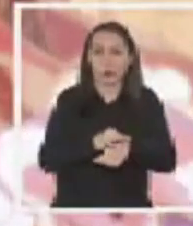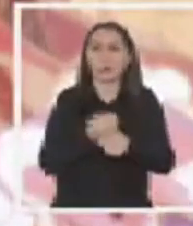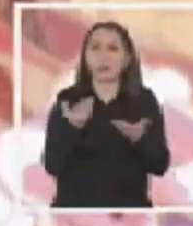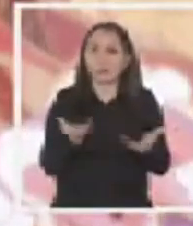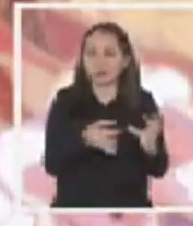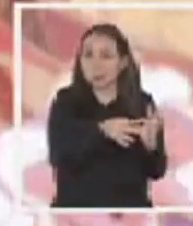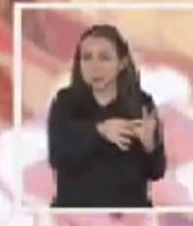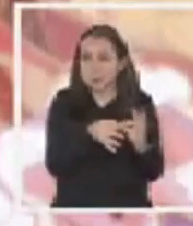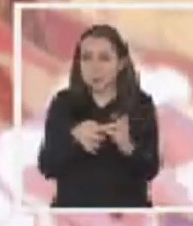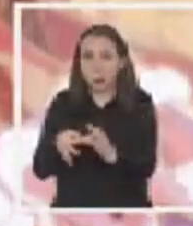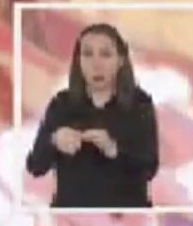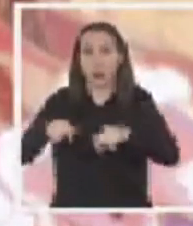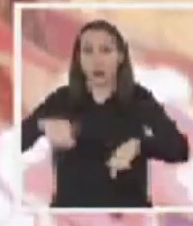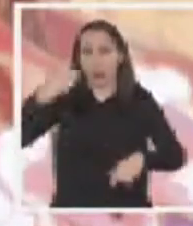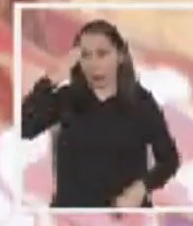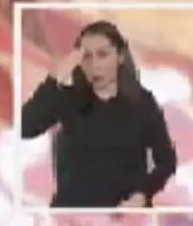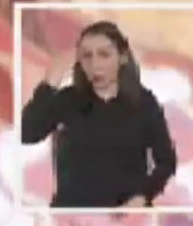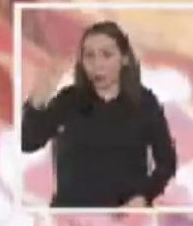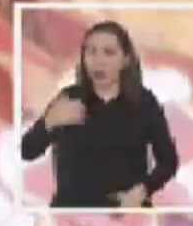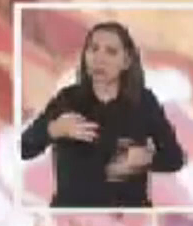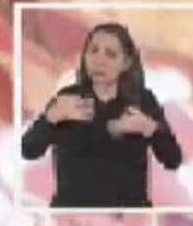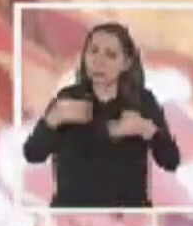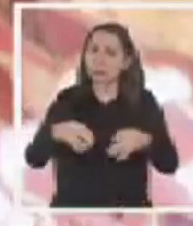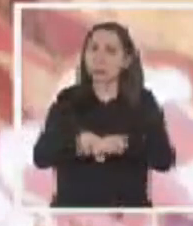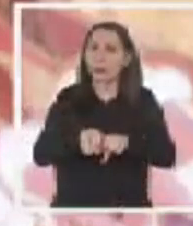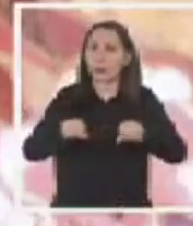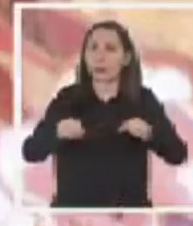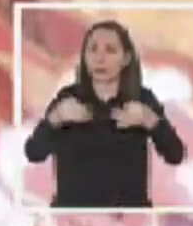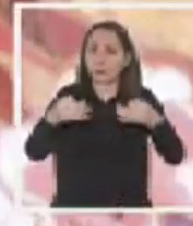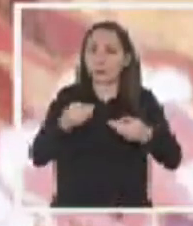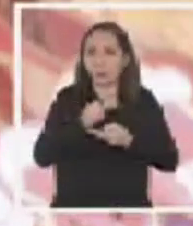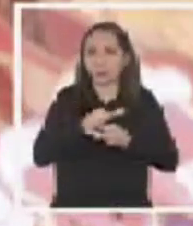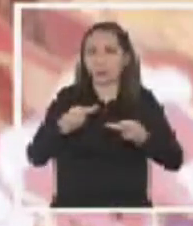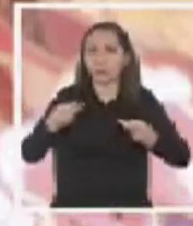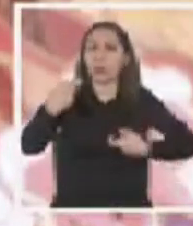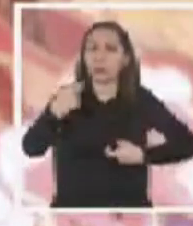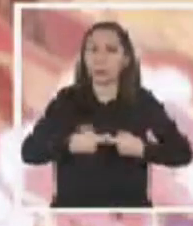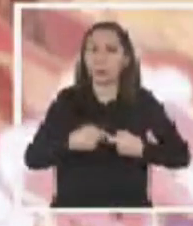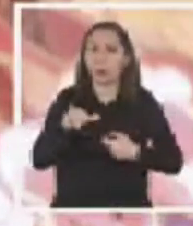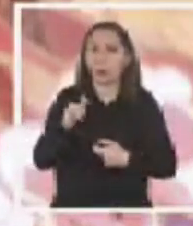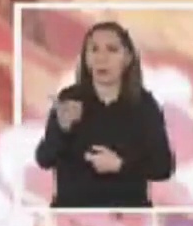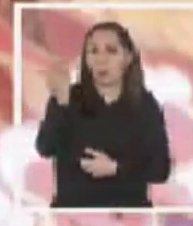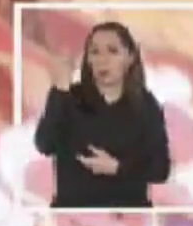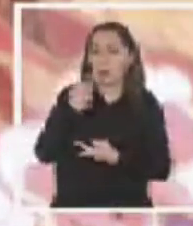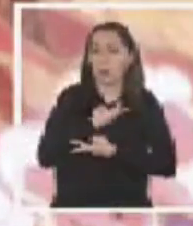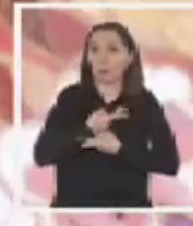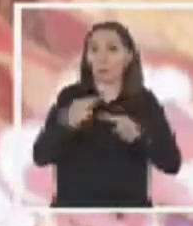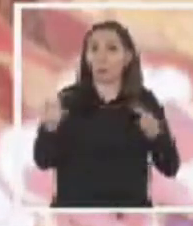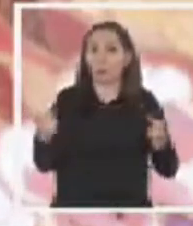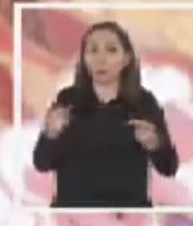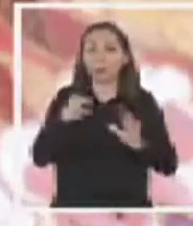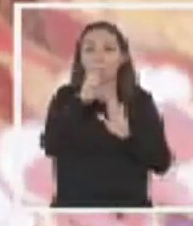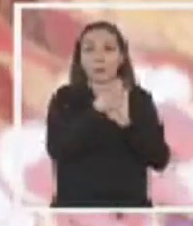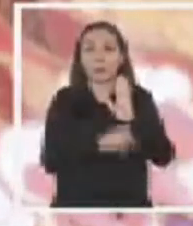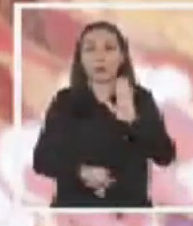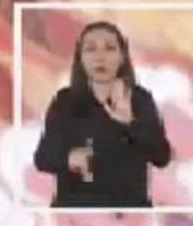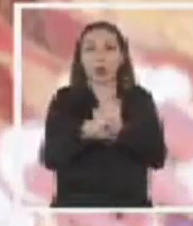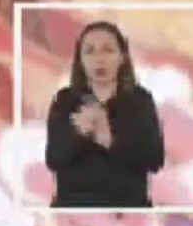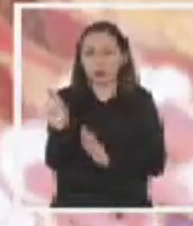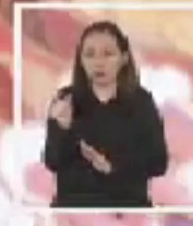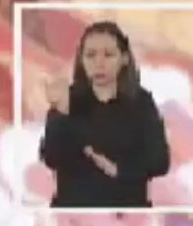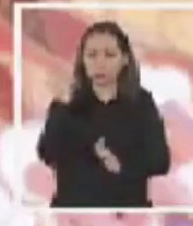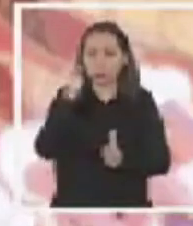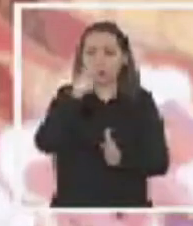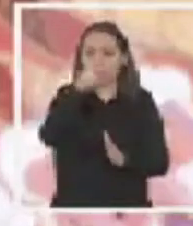por eso hoy día quiero concretar uno de los anuncios que realizamos el jueves pasado que es el proyecto de ley recién